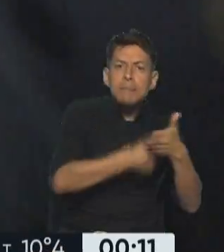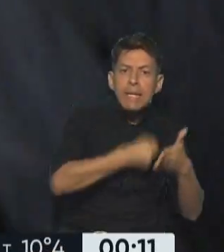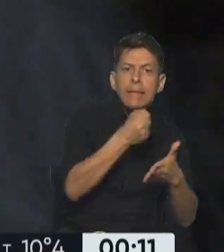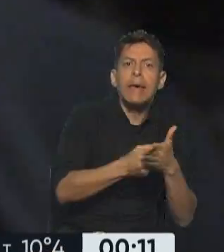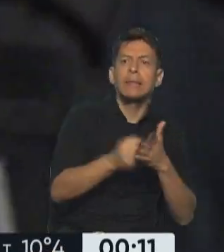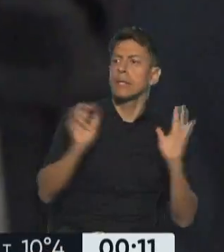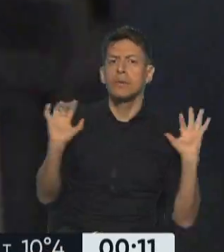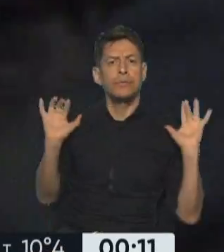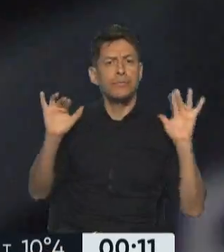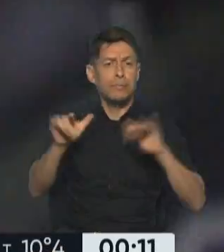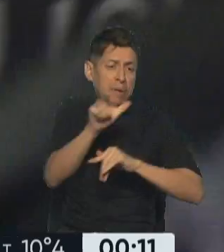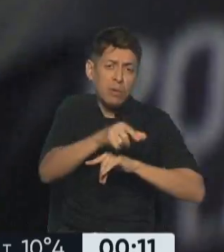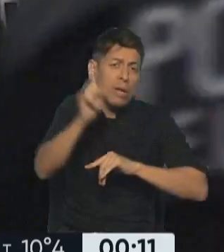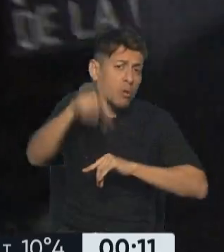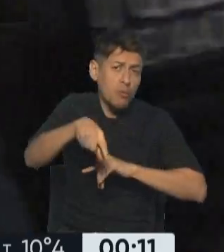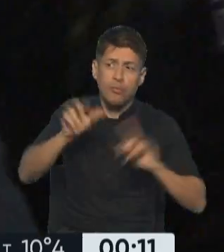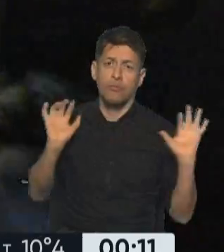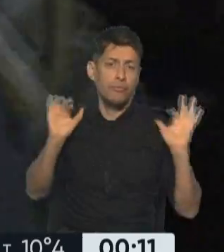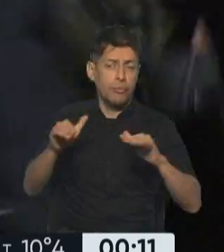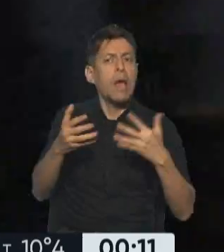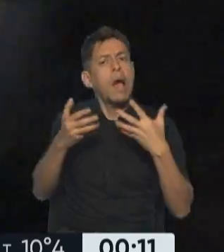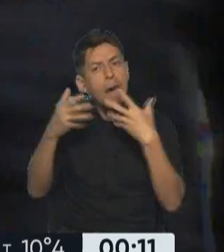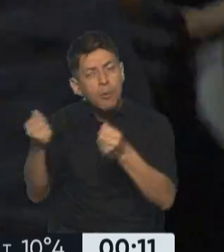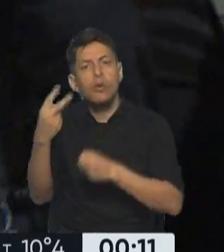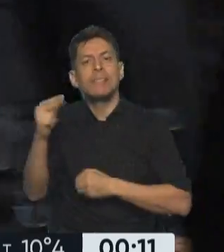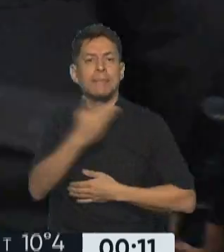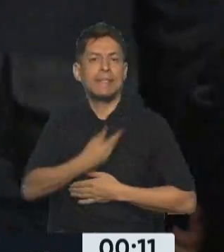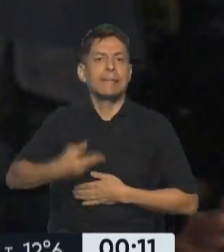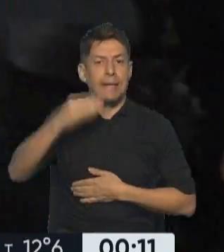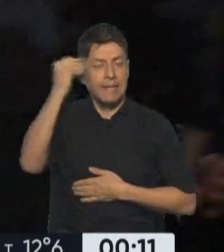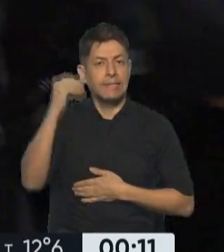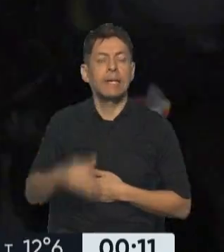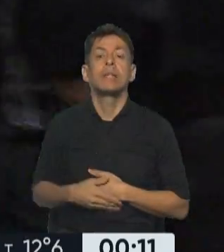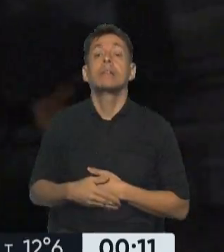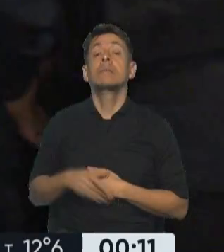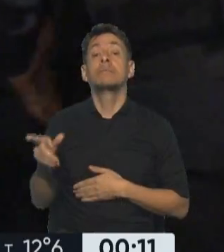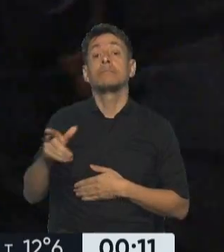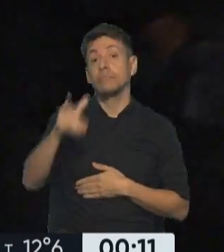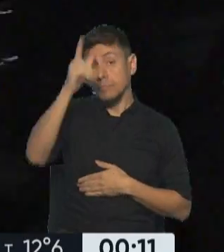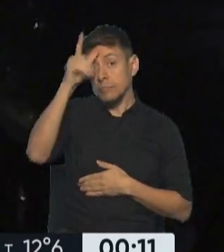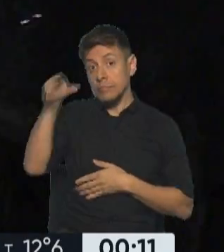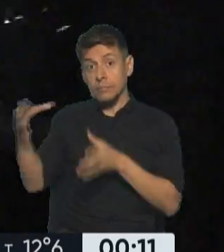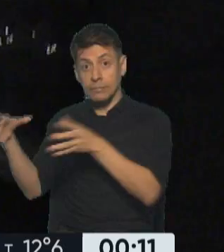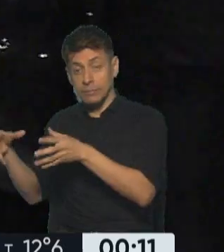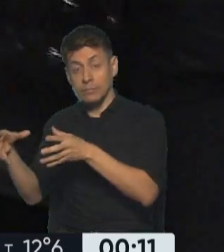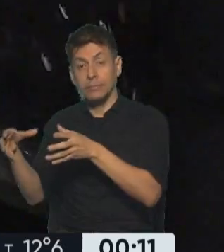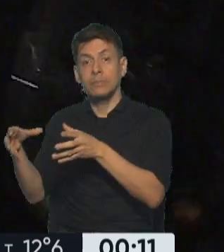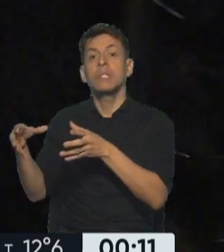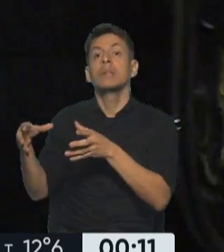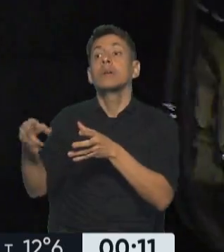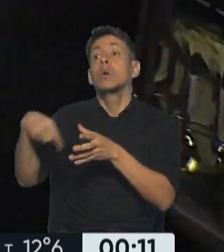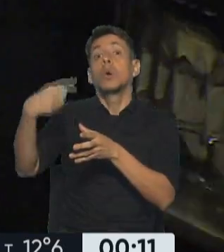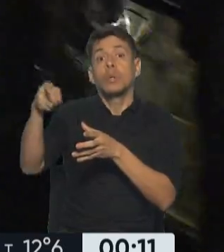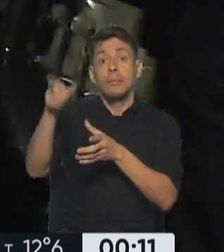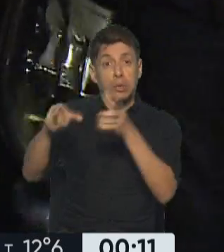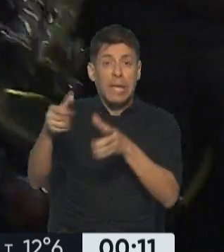pie se acercó a apoyar a la vicepresidenta Cristina Fernández de Kirchner. De un lado del cordón de la policía, del otro lado del cordón de la policía había gente que había llegado